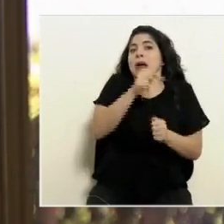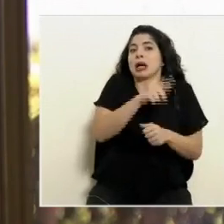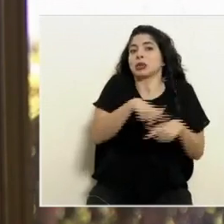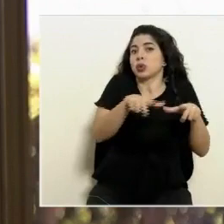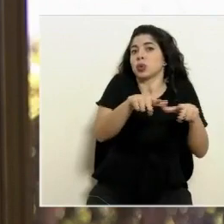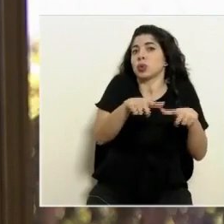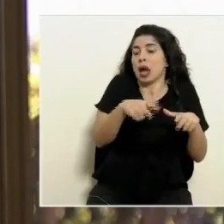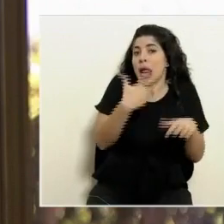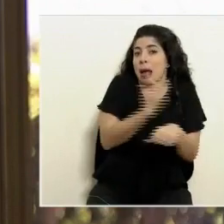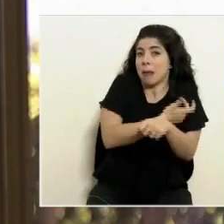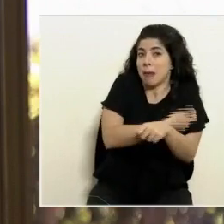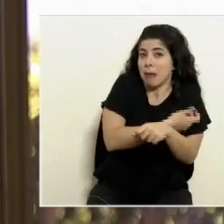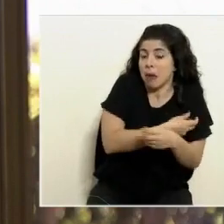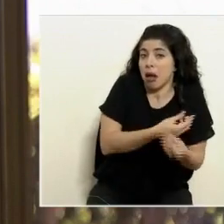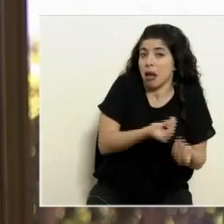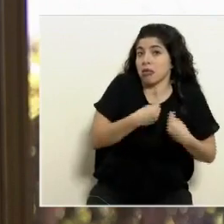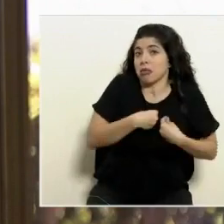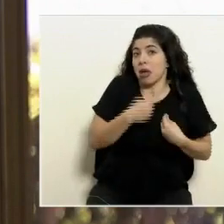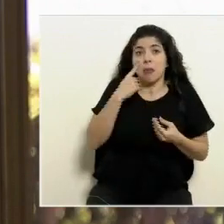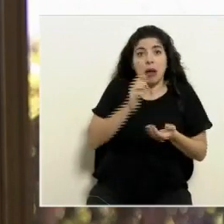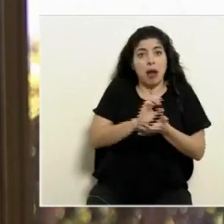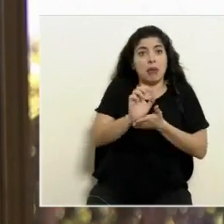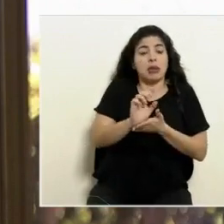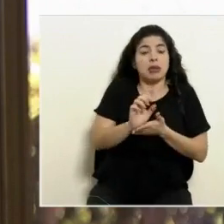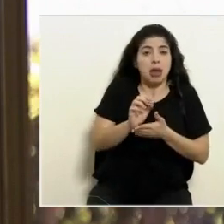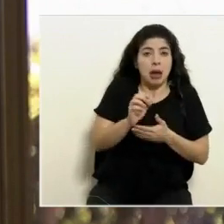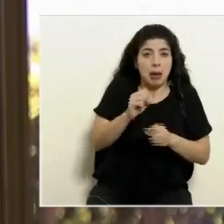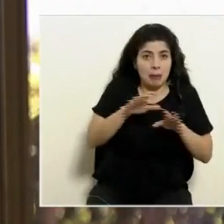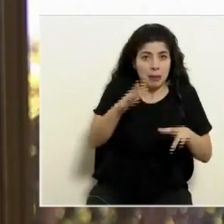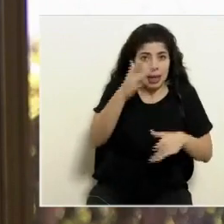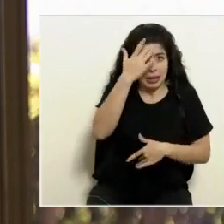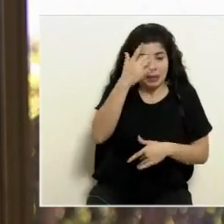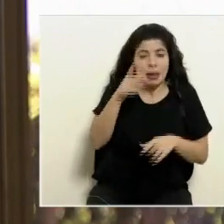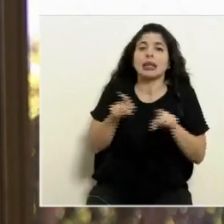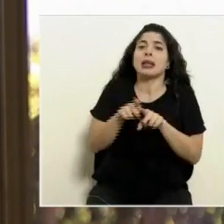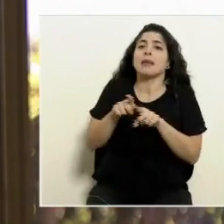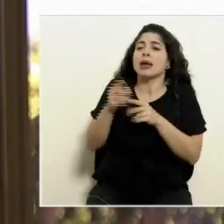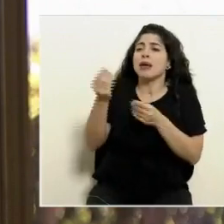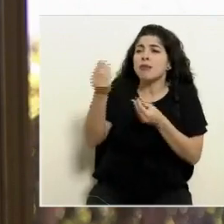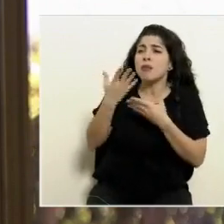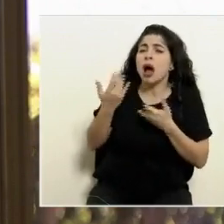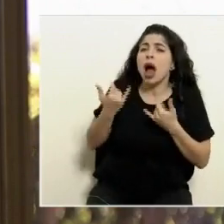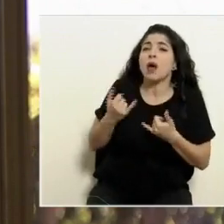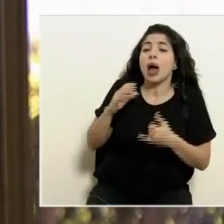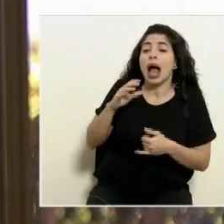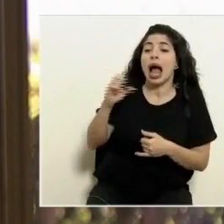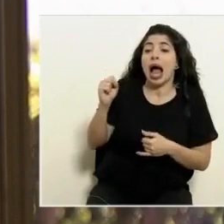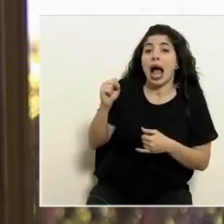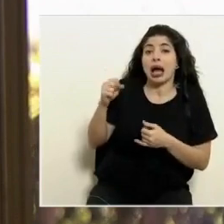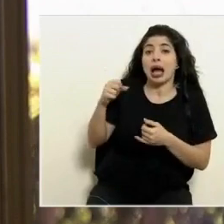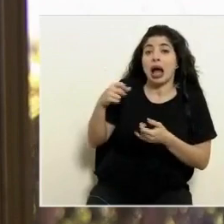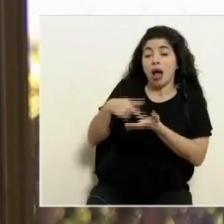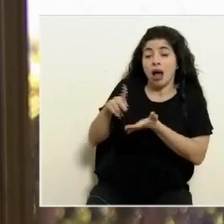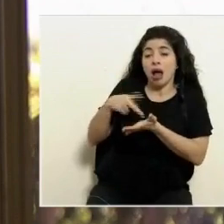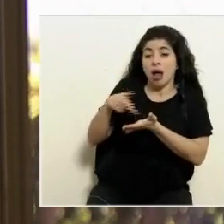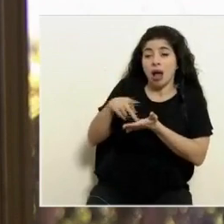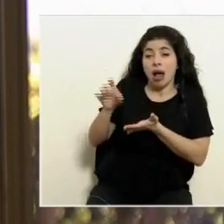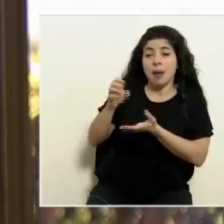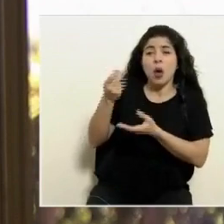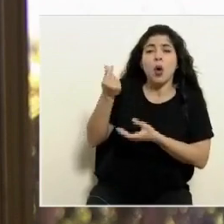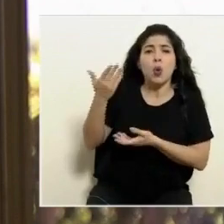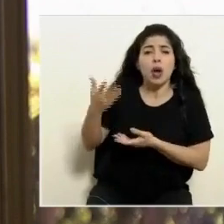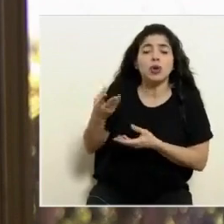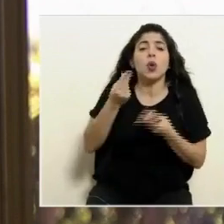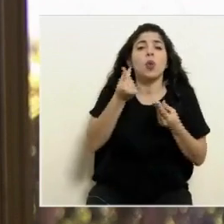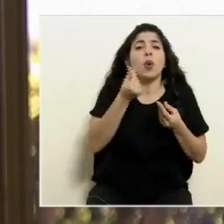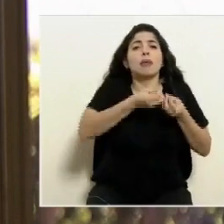algún efecto diferente en la evolución de la pandemia. Y adicionalmente, si ya está el dato actualizado de cuánto ha invertido la Caja en la atención de esta emergencia y cuánto se ha